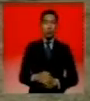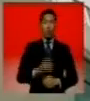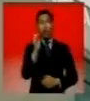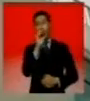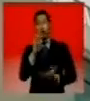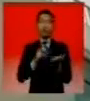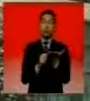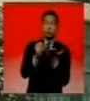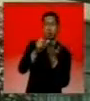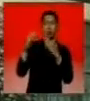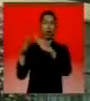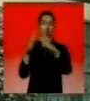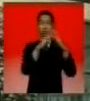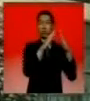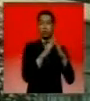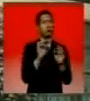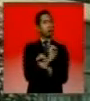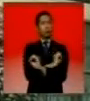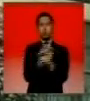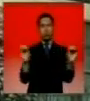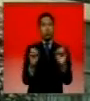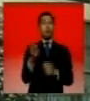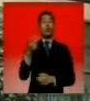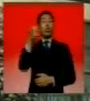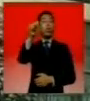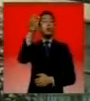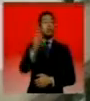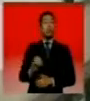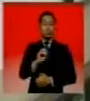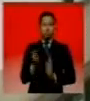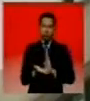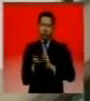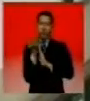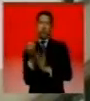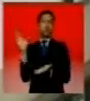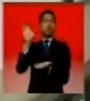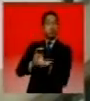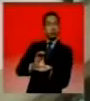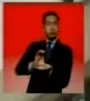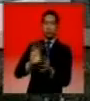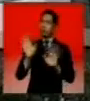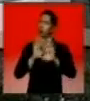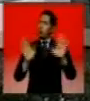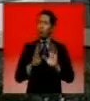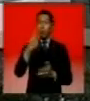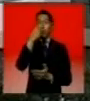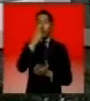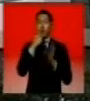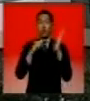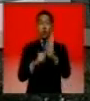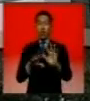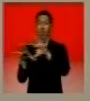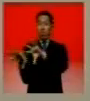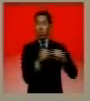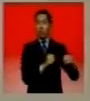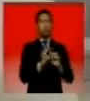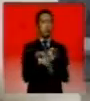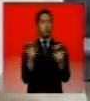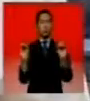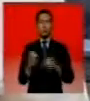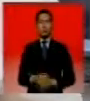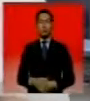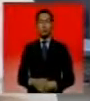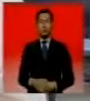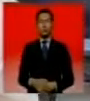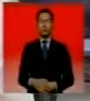y tampoco debía agregarse el 10% al monto pactado por no tratarse de una expropiación. Hubo